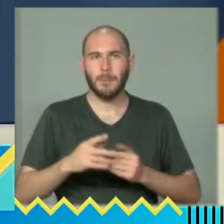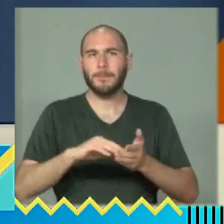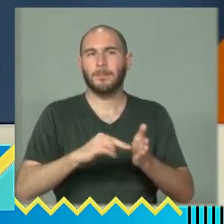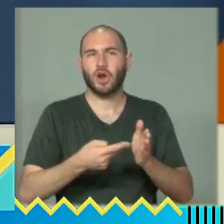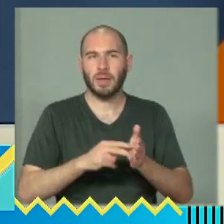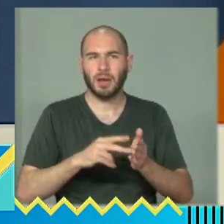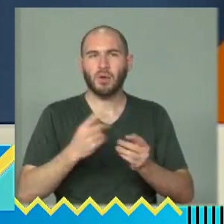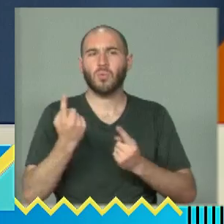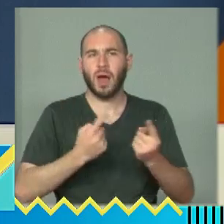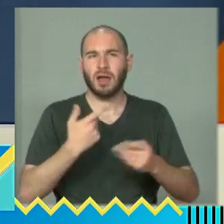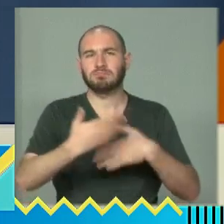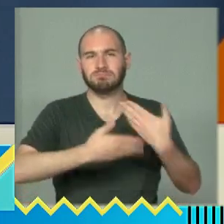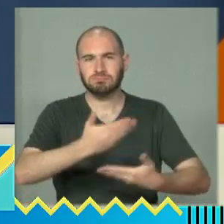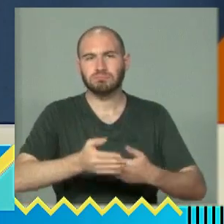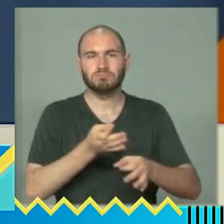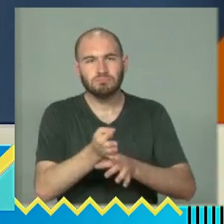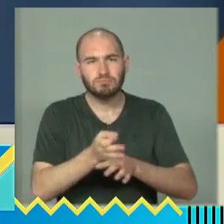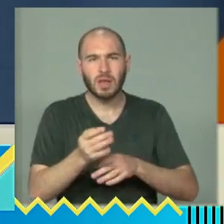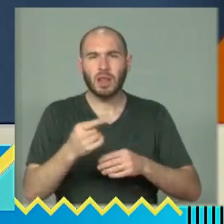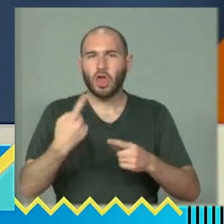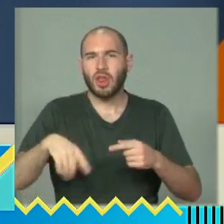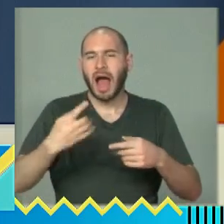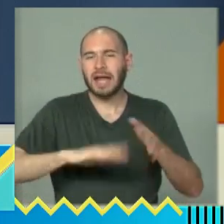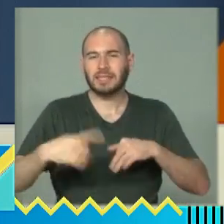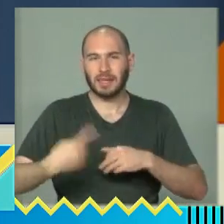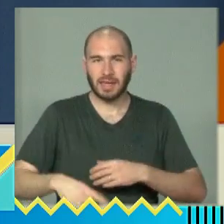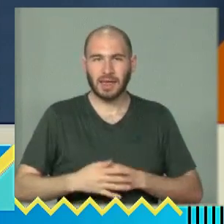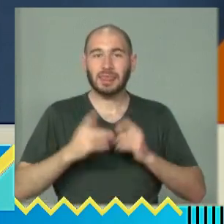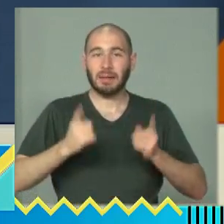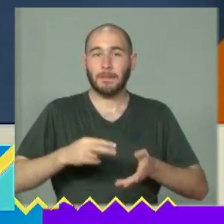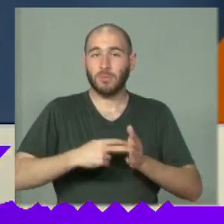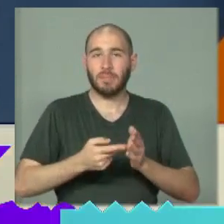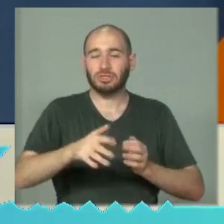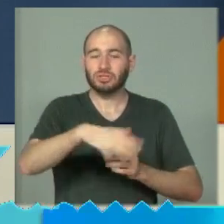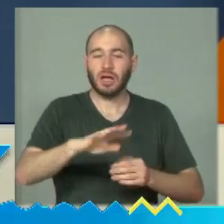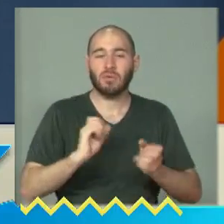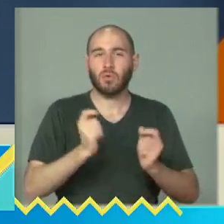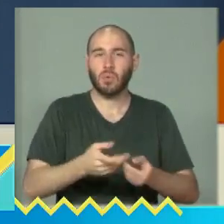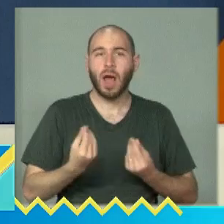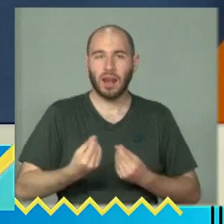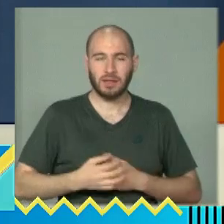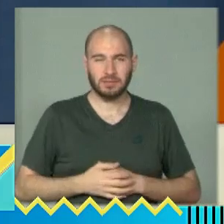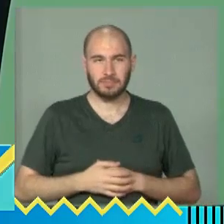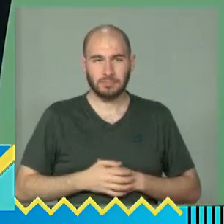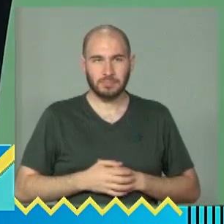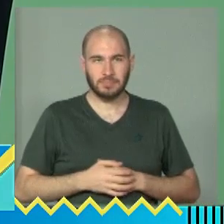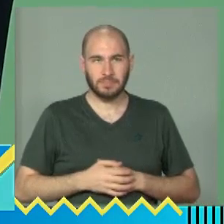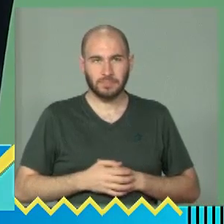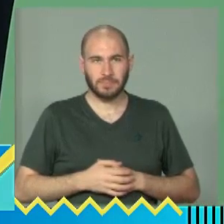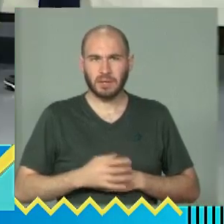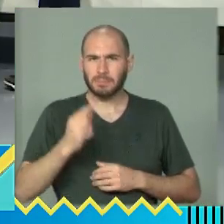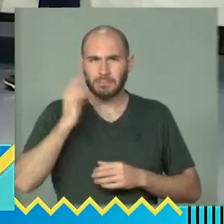que se desarrollaba, se explicaba qué es lo que teníamos que hacer. Bien. Y cómo afectaba el problema a la sociedad, digamos. Bien. Perfecto.